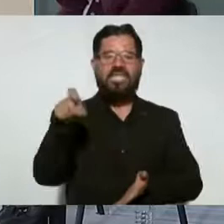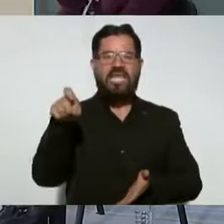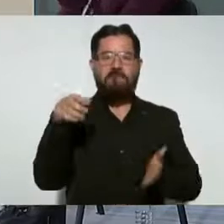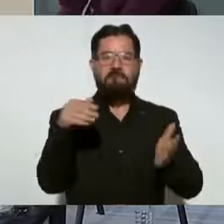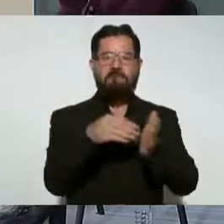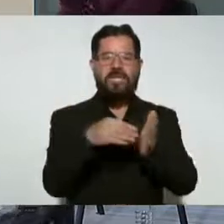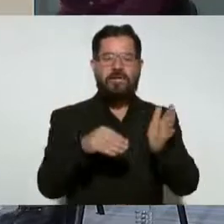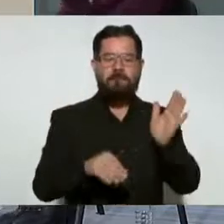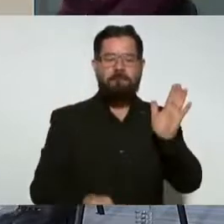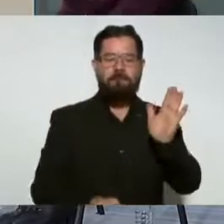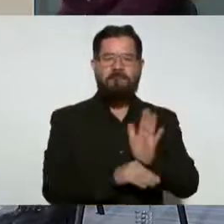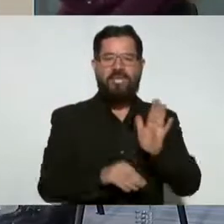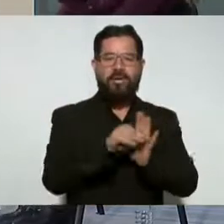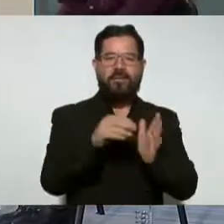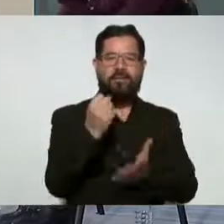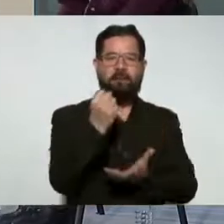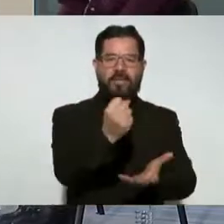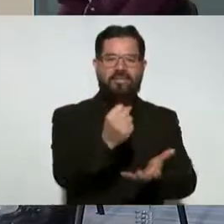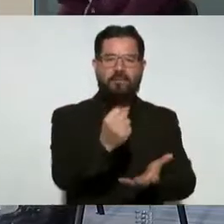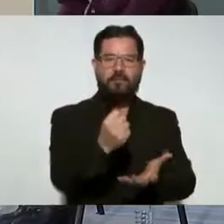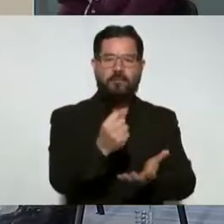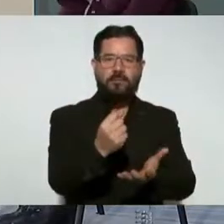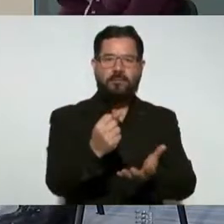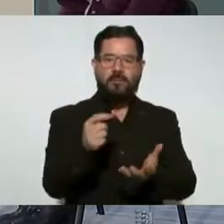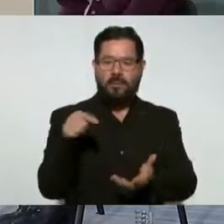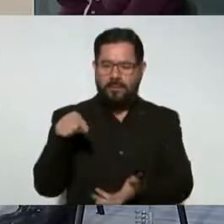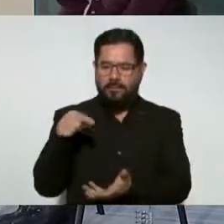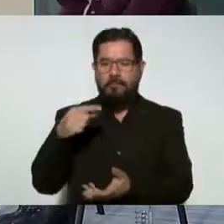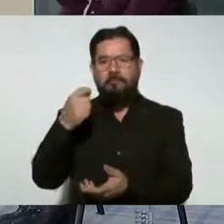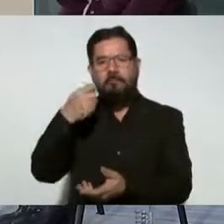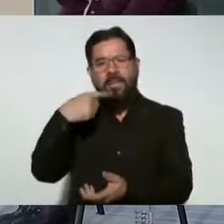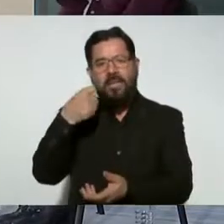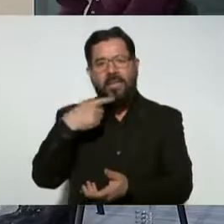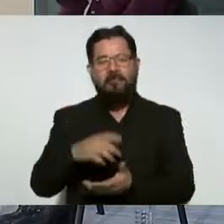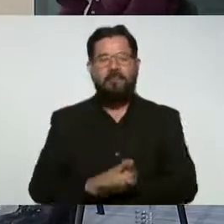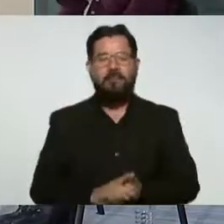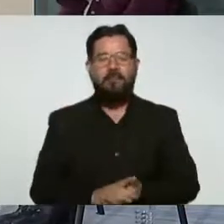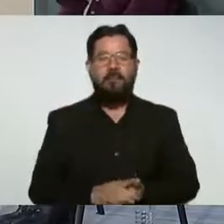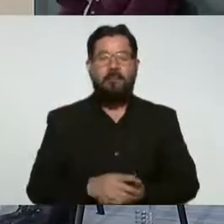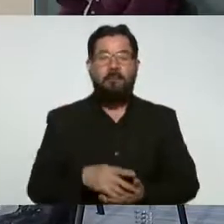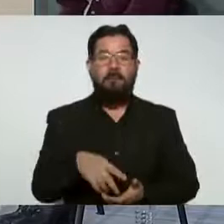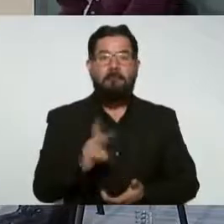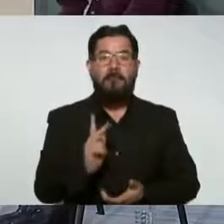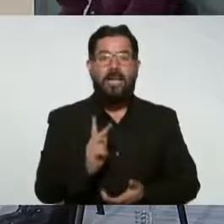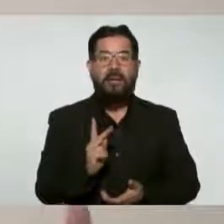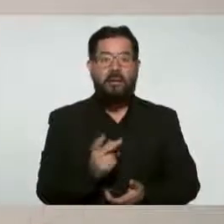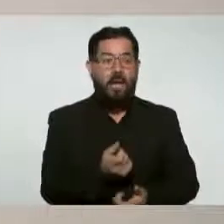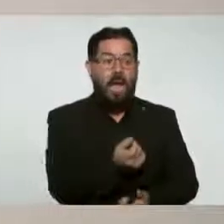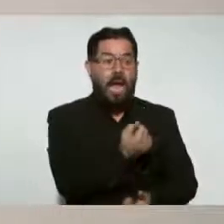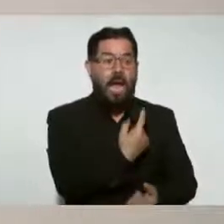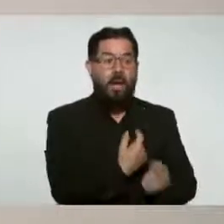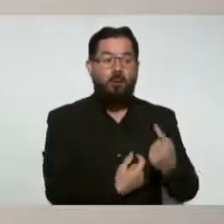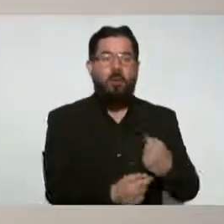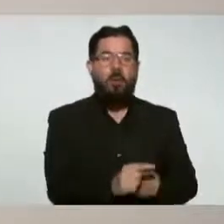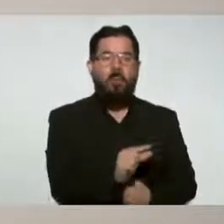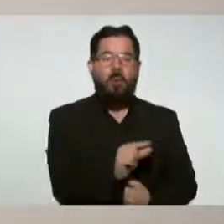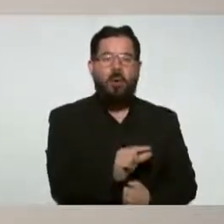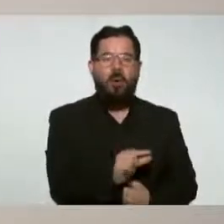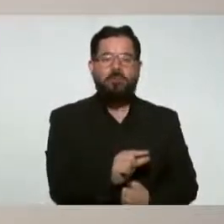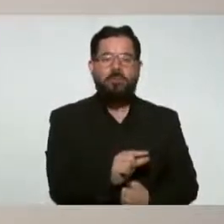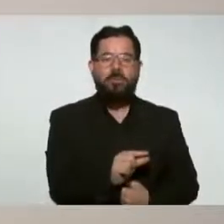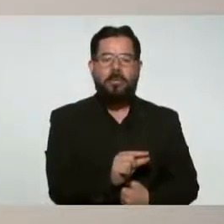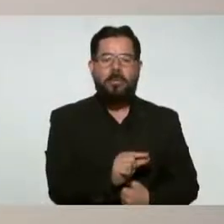de pesos en medicamentos, y unos cuantos acaparaban todas las